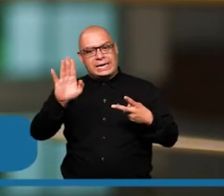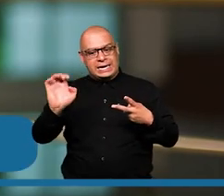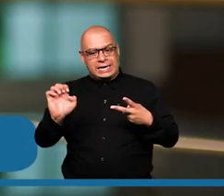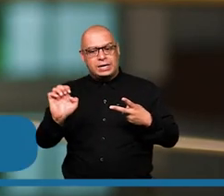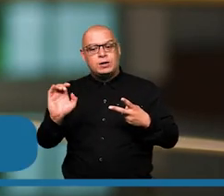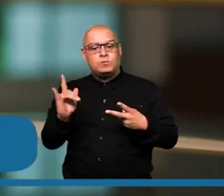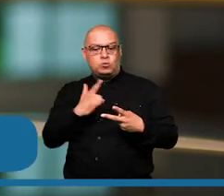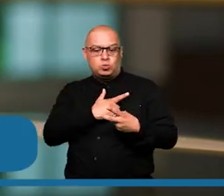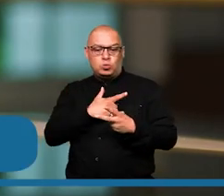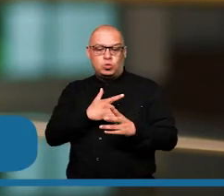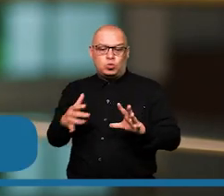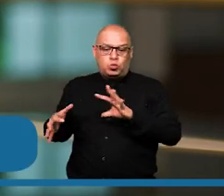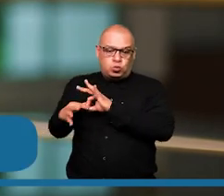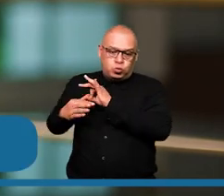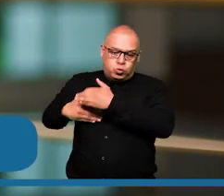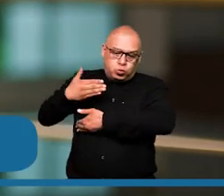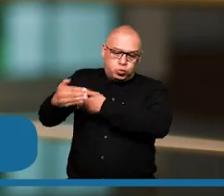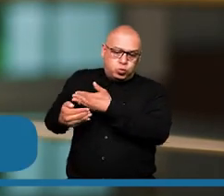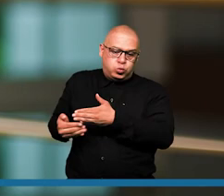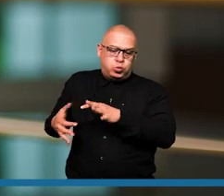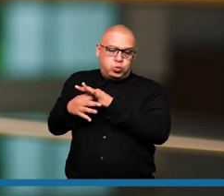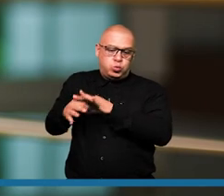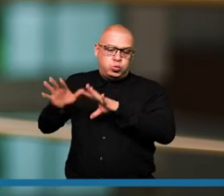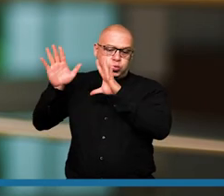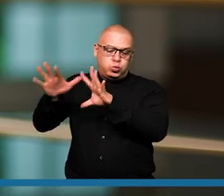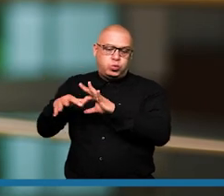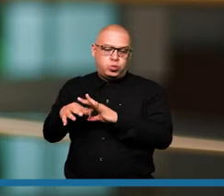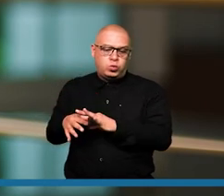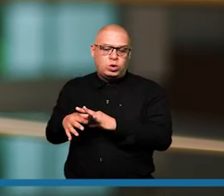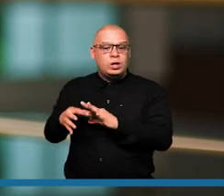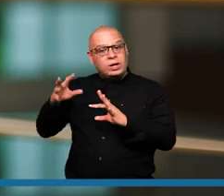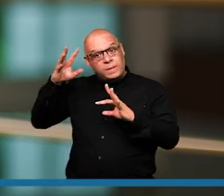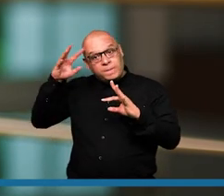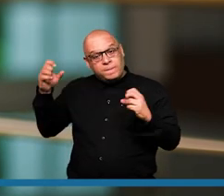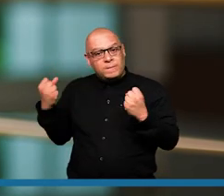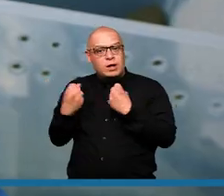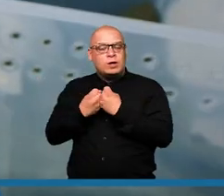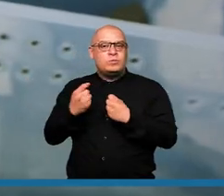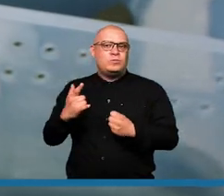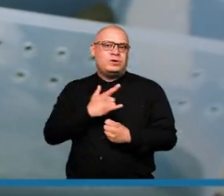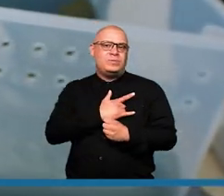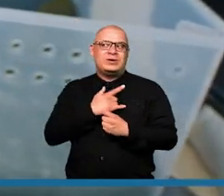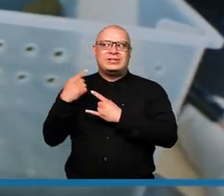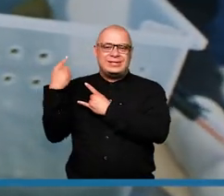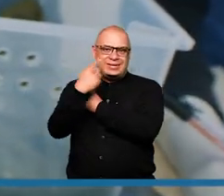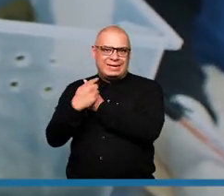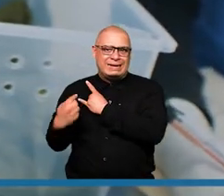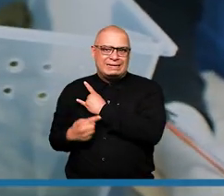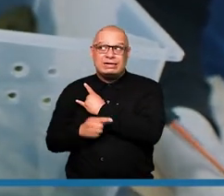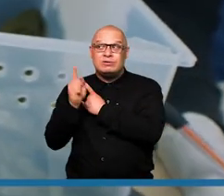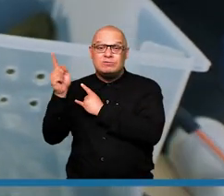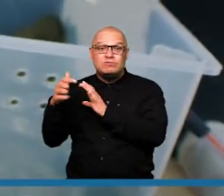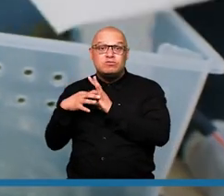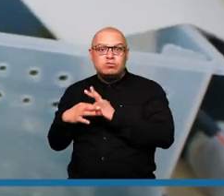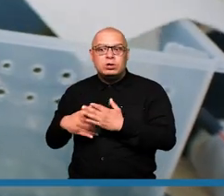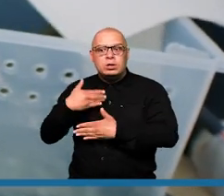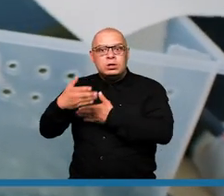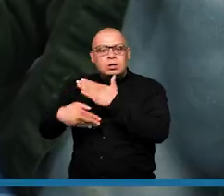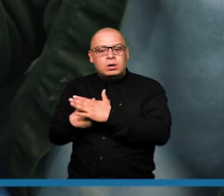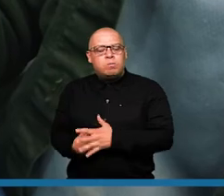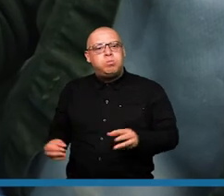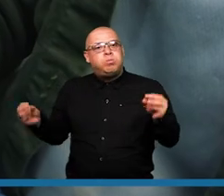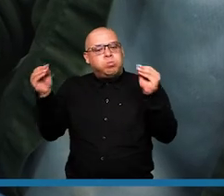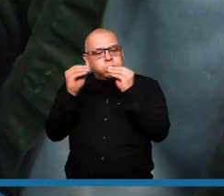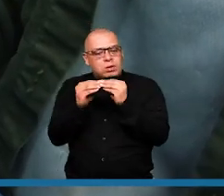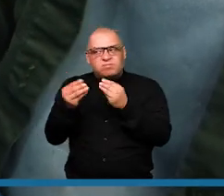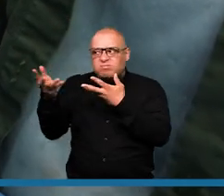resaltar el trabajo que se hace a través de la operación de varios de estos convenios con la Universidad del CES, es capitalizar todo ese conocimiento técnico